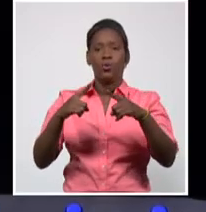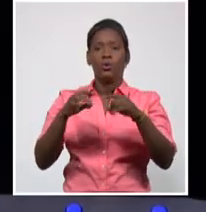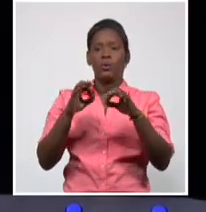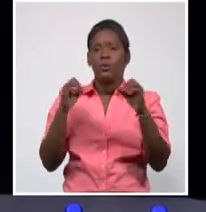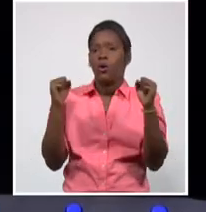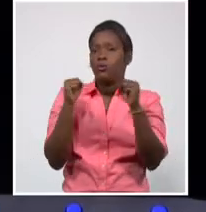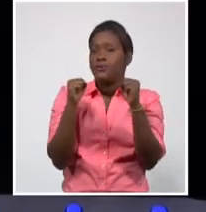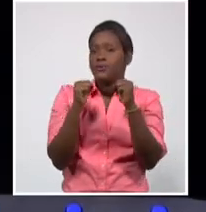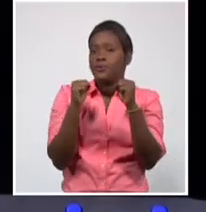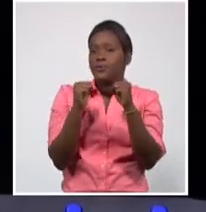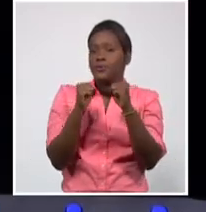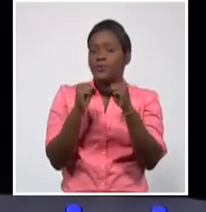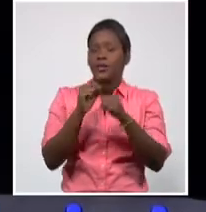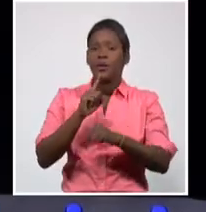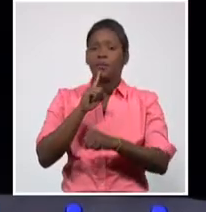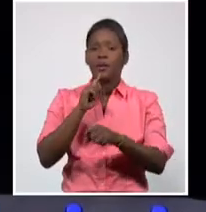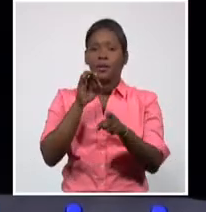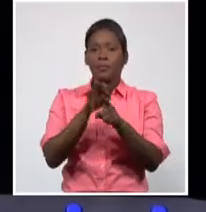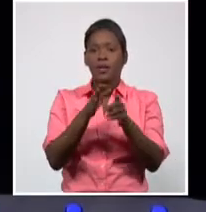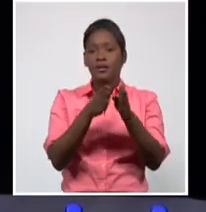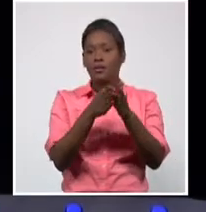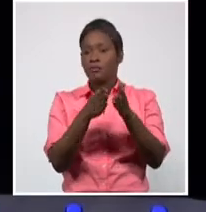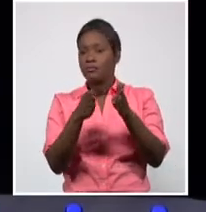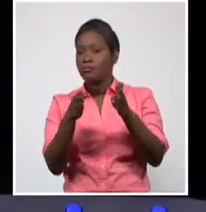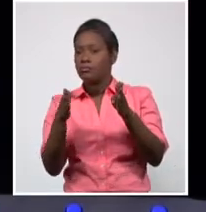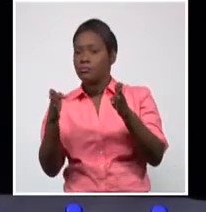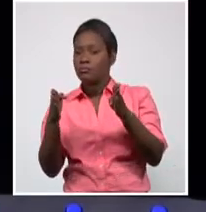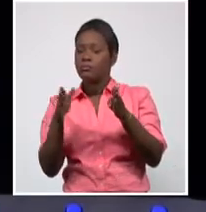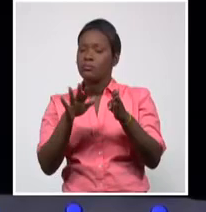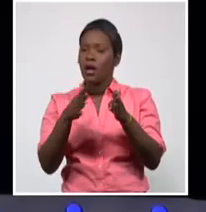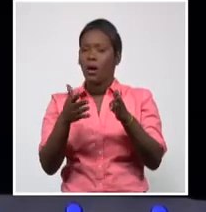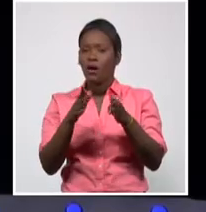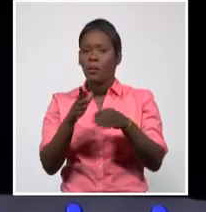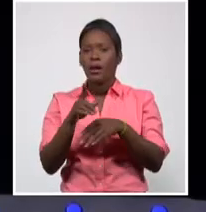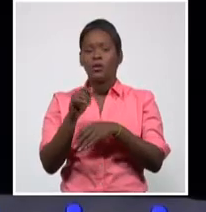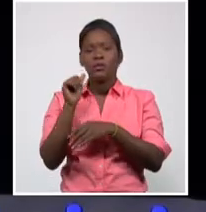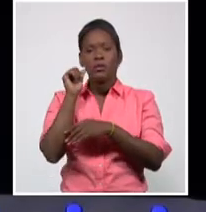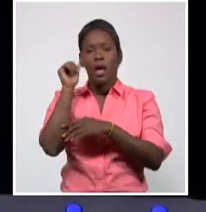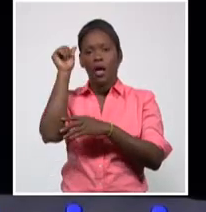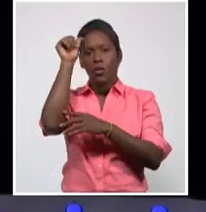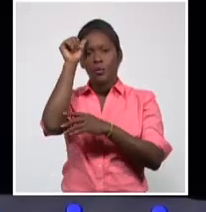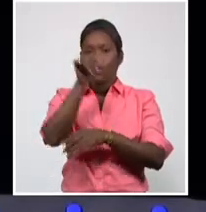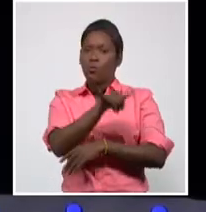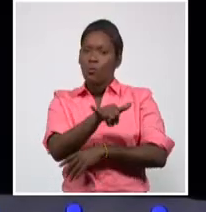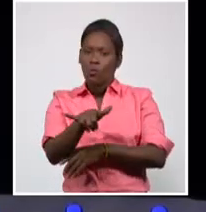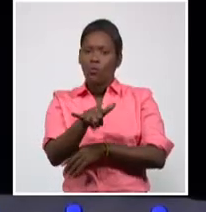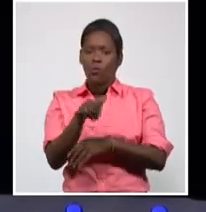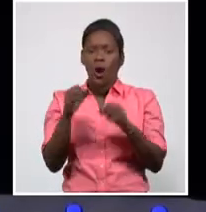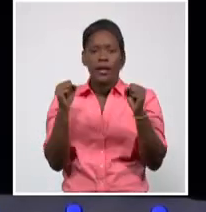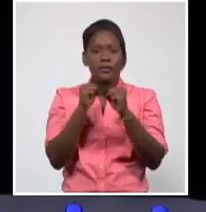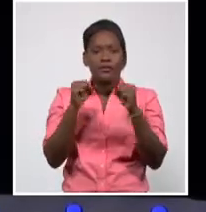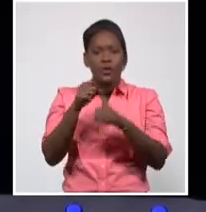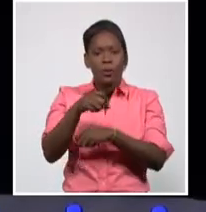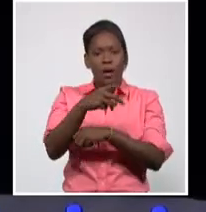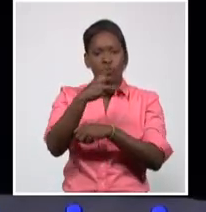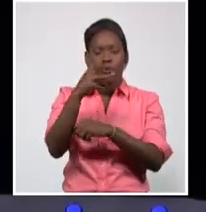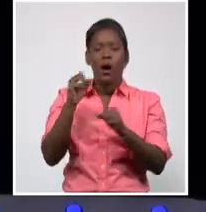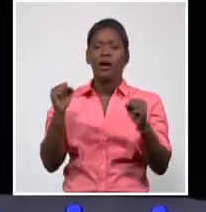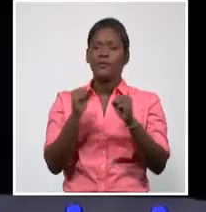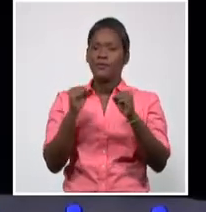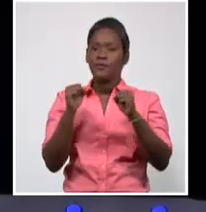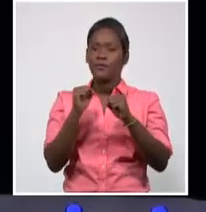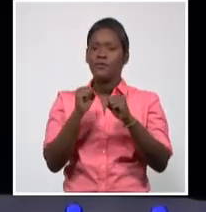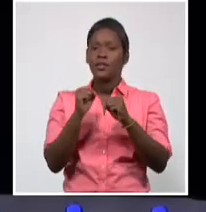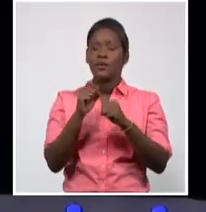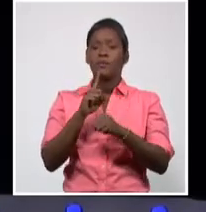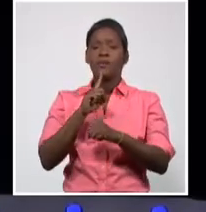a partir del viernes. Observen, días invernales para este fin de semana, muy fríos los días y las madrugadas también,